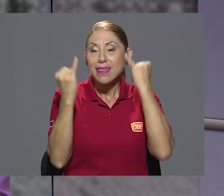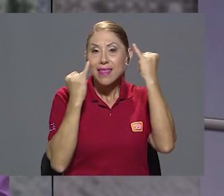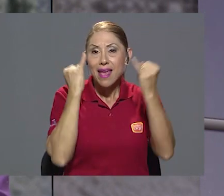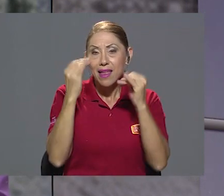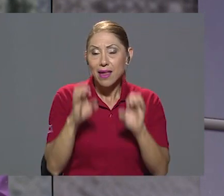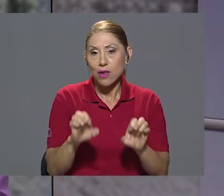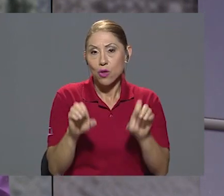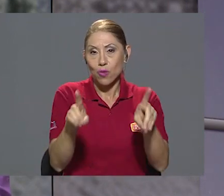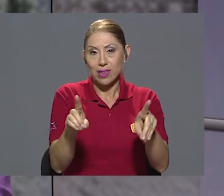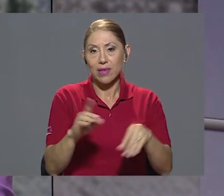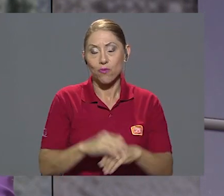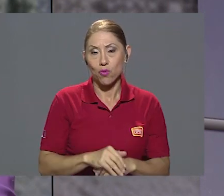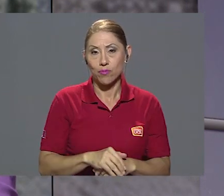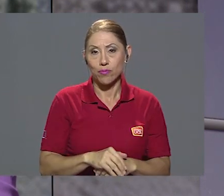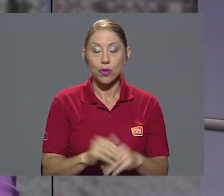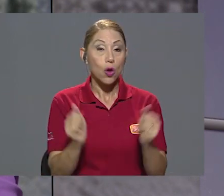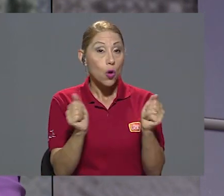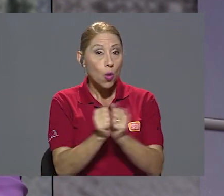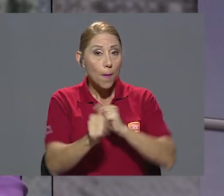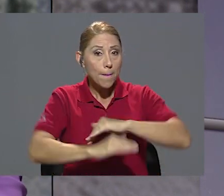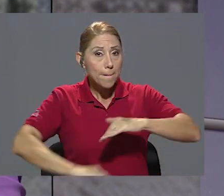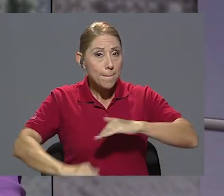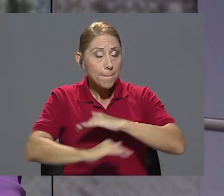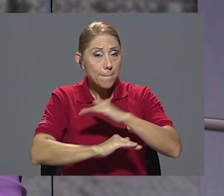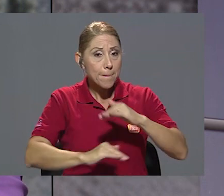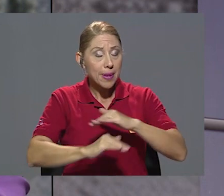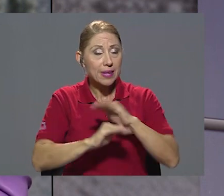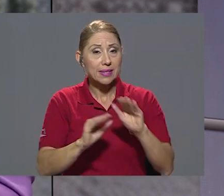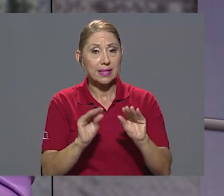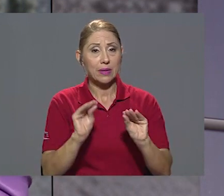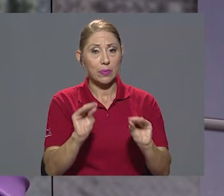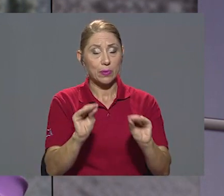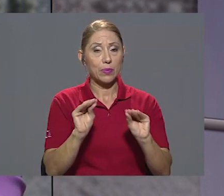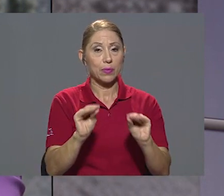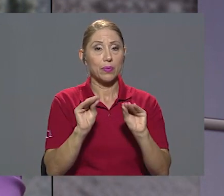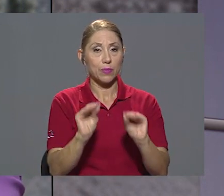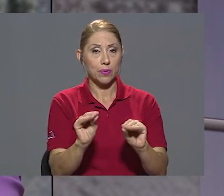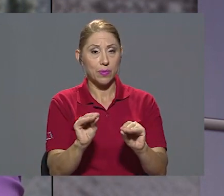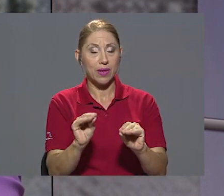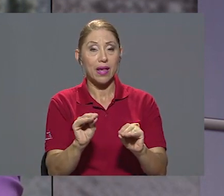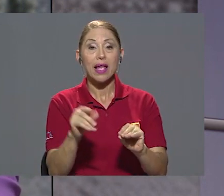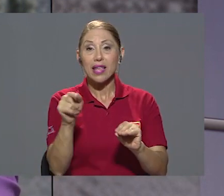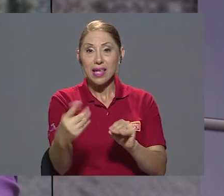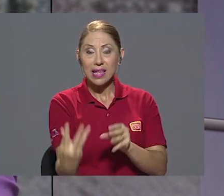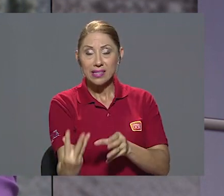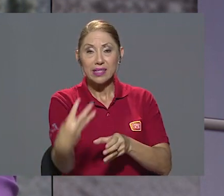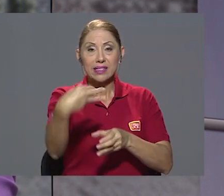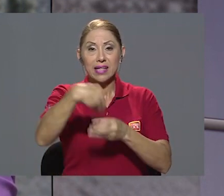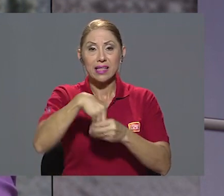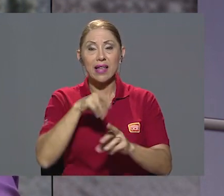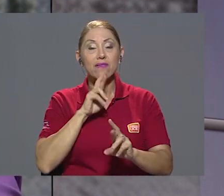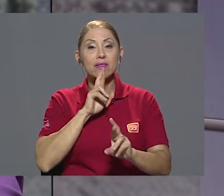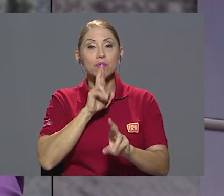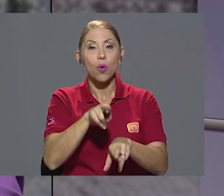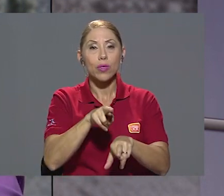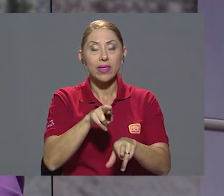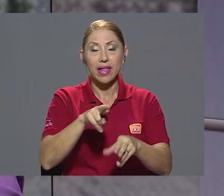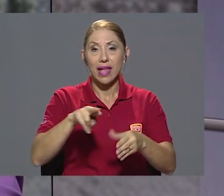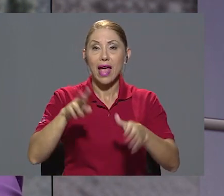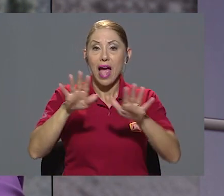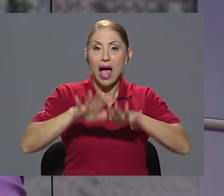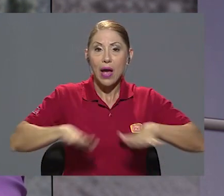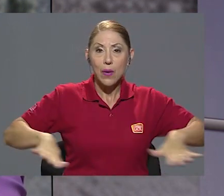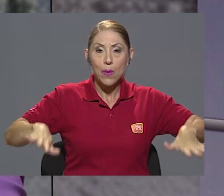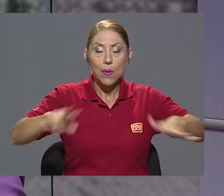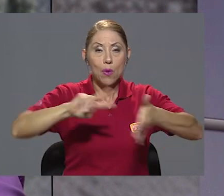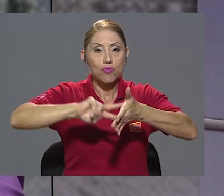ideario educativo, desde el marco pedagógico que se inserta y responde a la concepción de